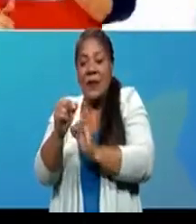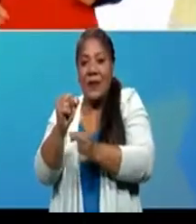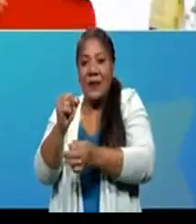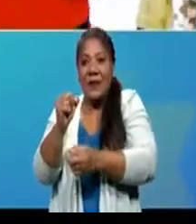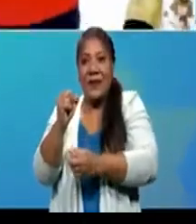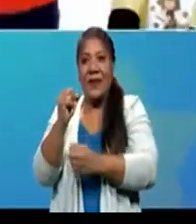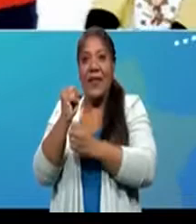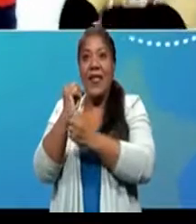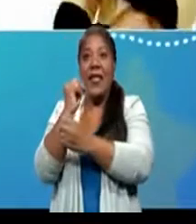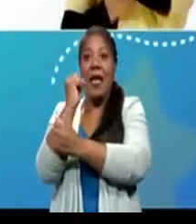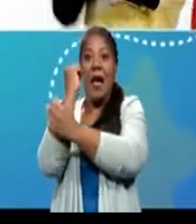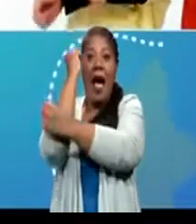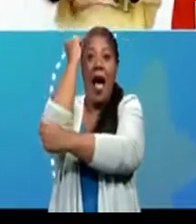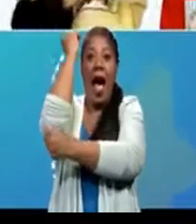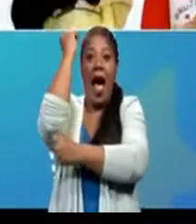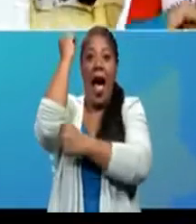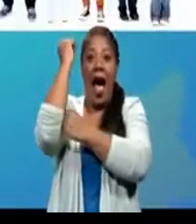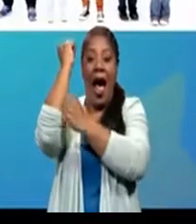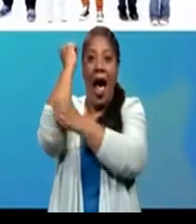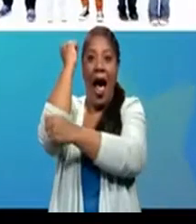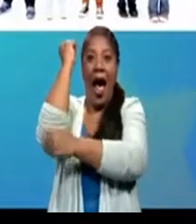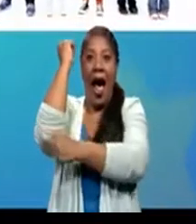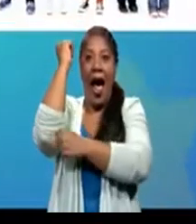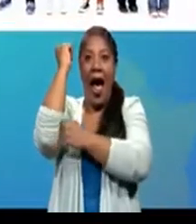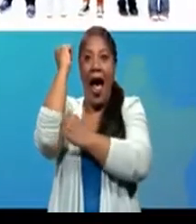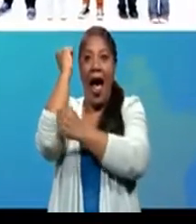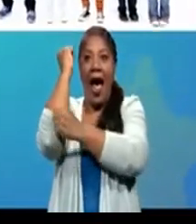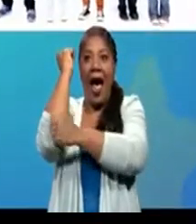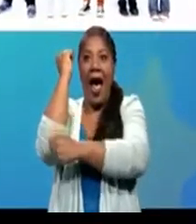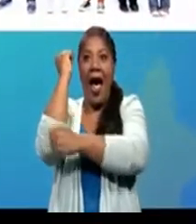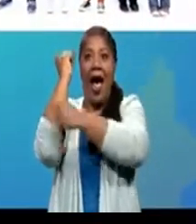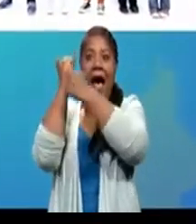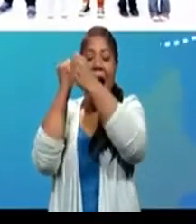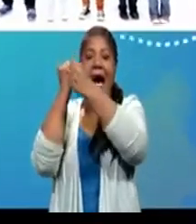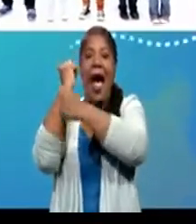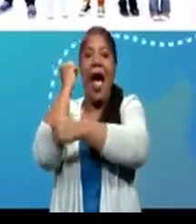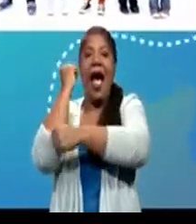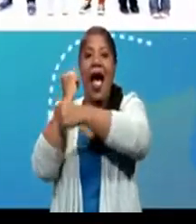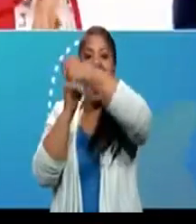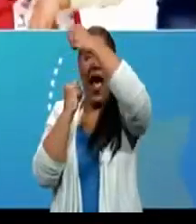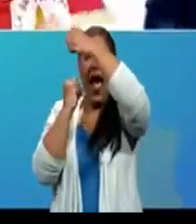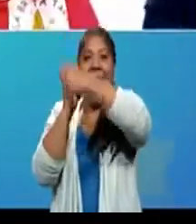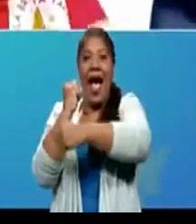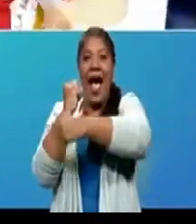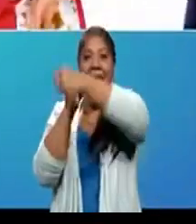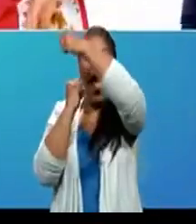la tirita en el codo, y el codo sube y baja, sube y baja.